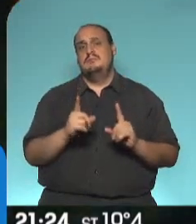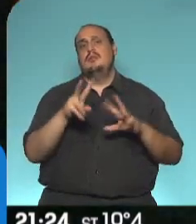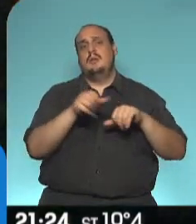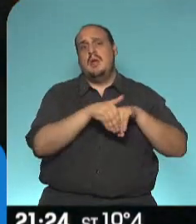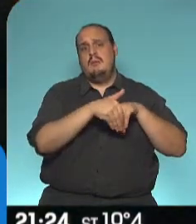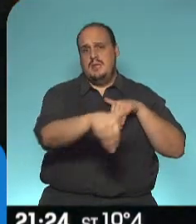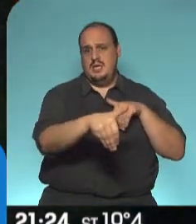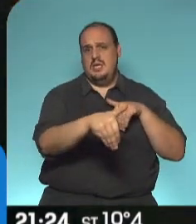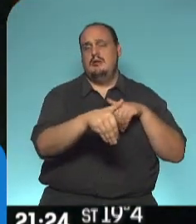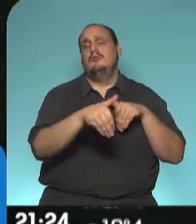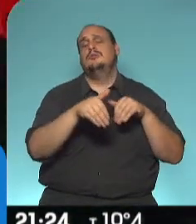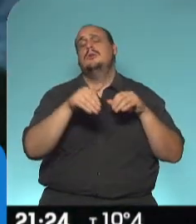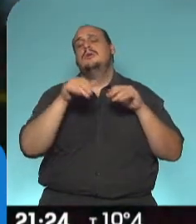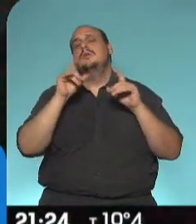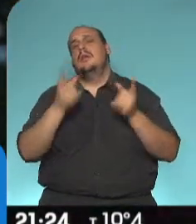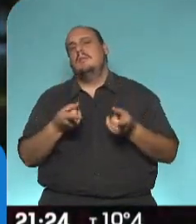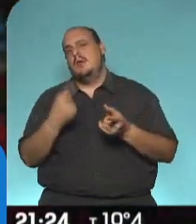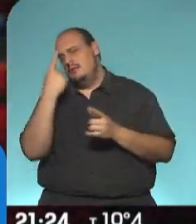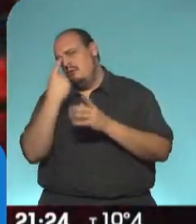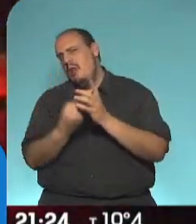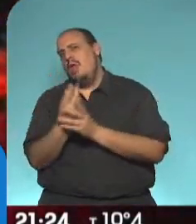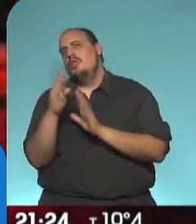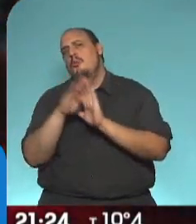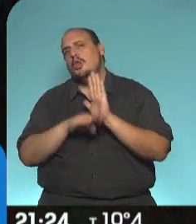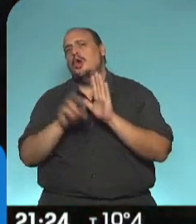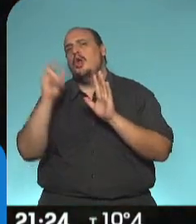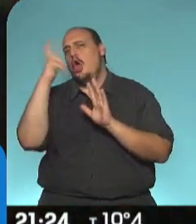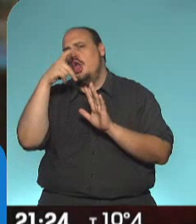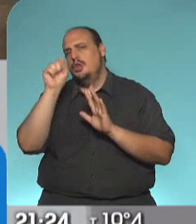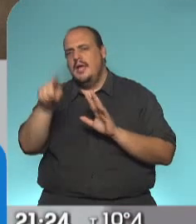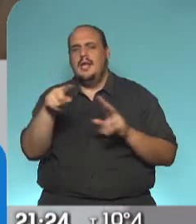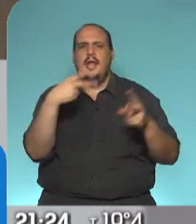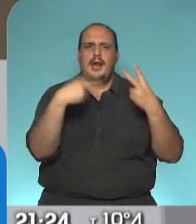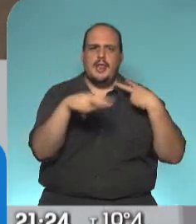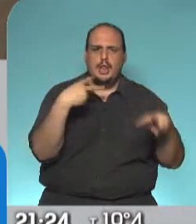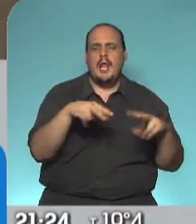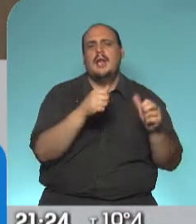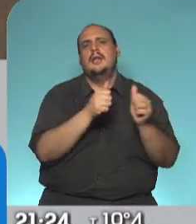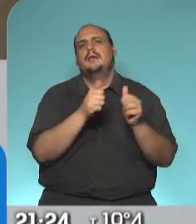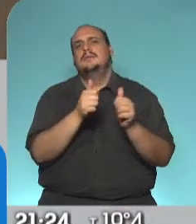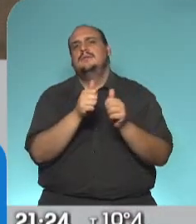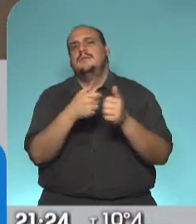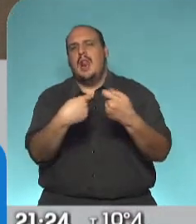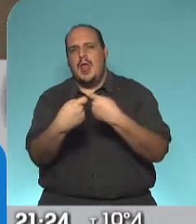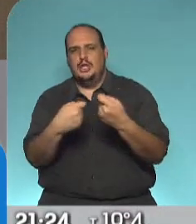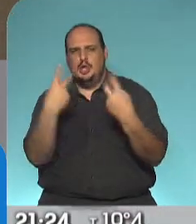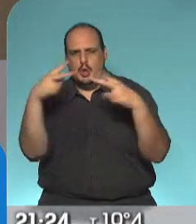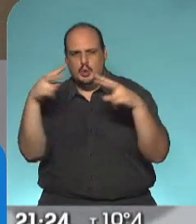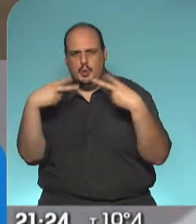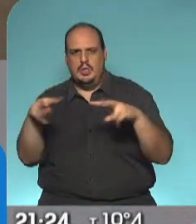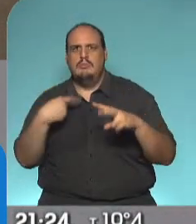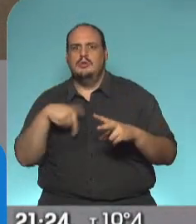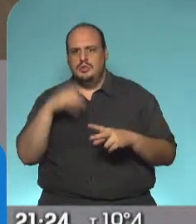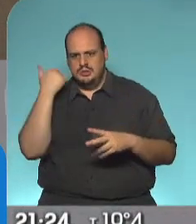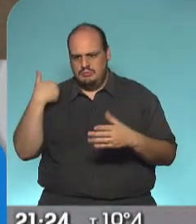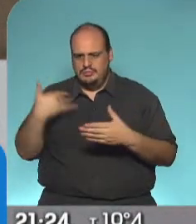terrestre estamos armando también protocolos para los hoteles para los restaurantes para las agencias de turismo estamos muy avanzados le dieron estás presentarlos